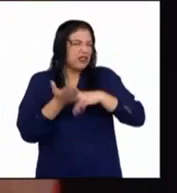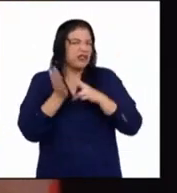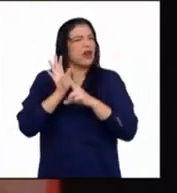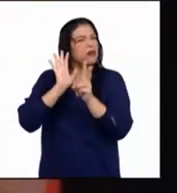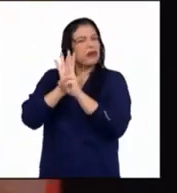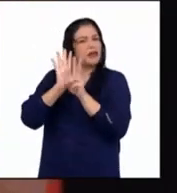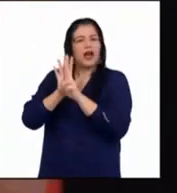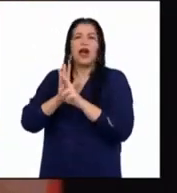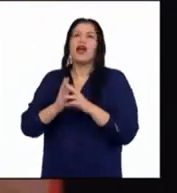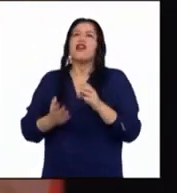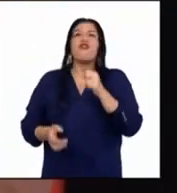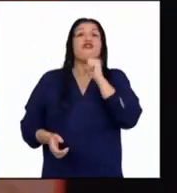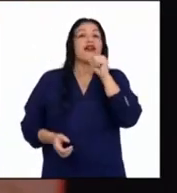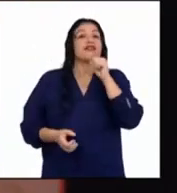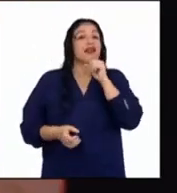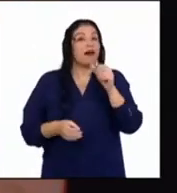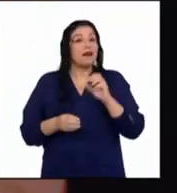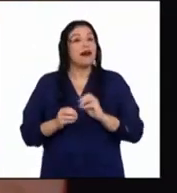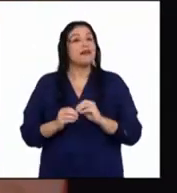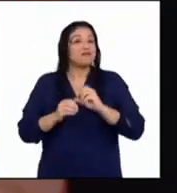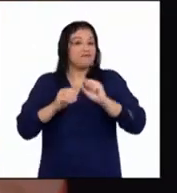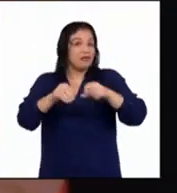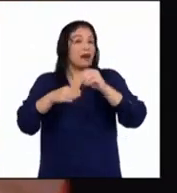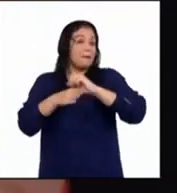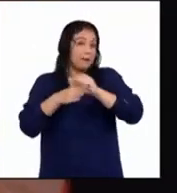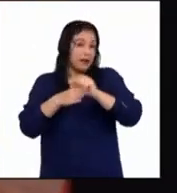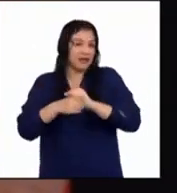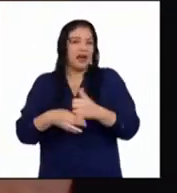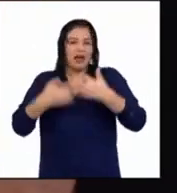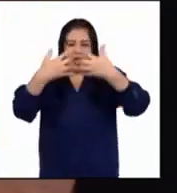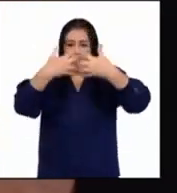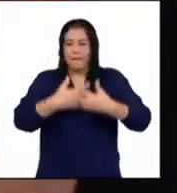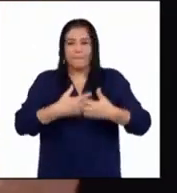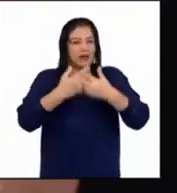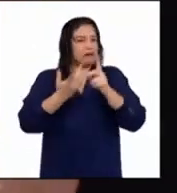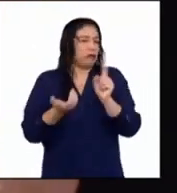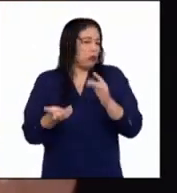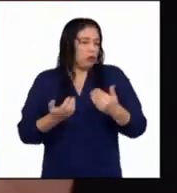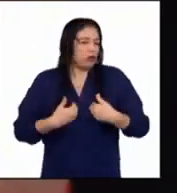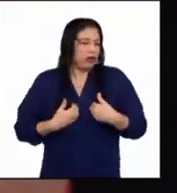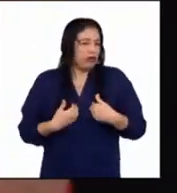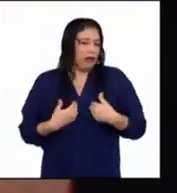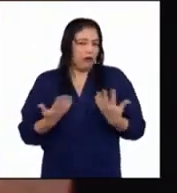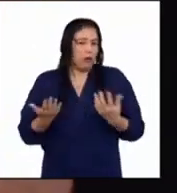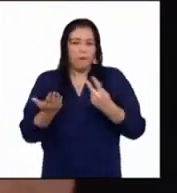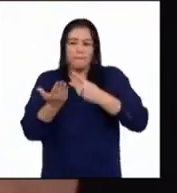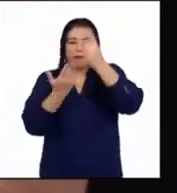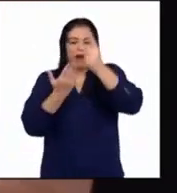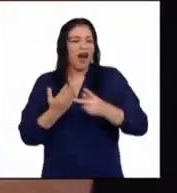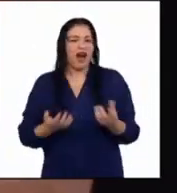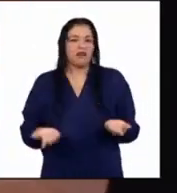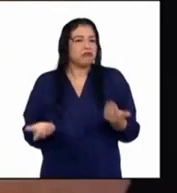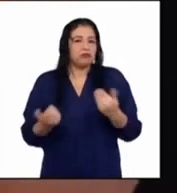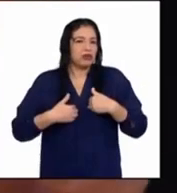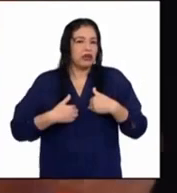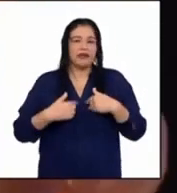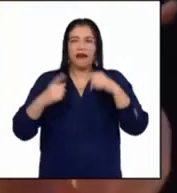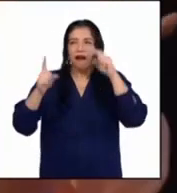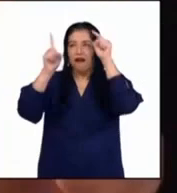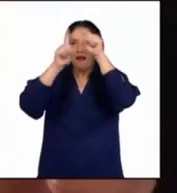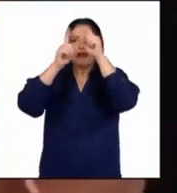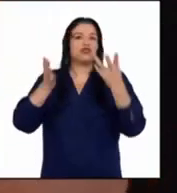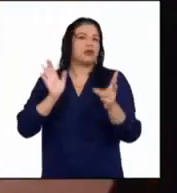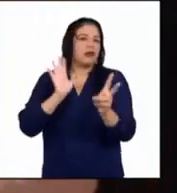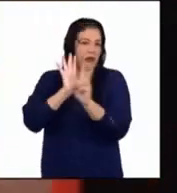práctica de voluntariado corporativo. Las empresas no tenían un plan, una estrategia, un objetivo